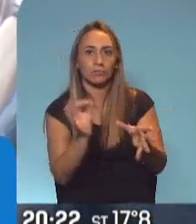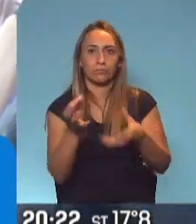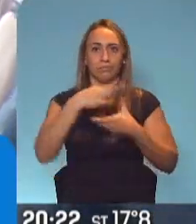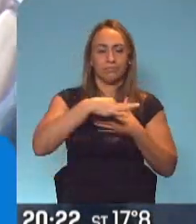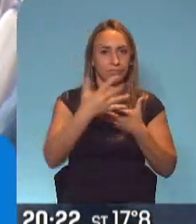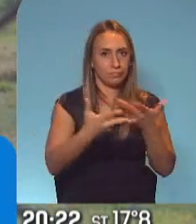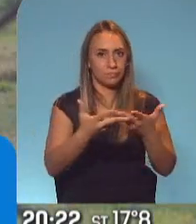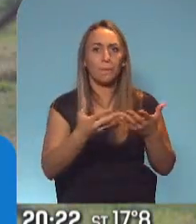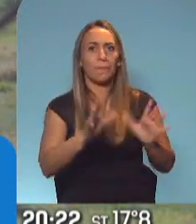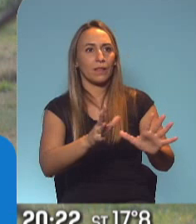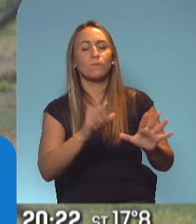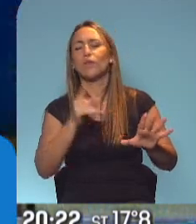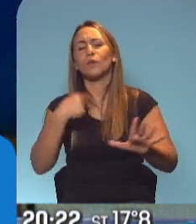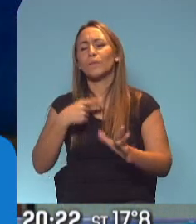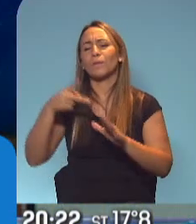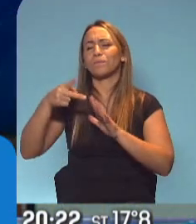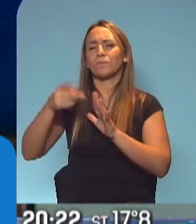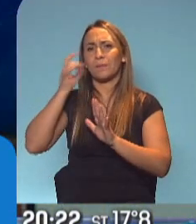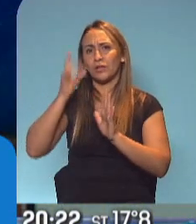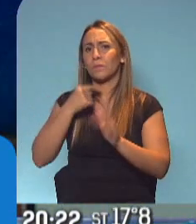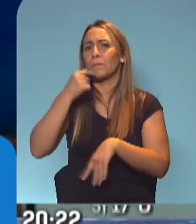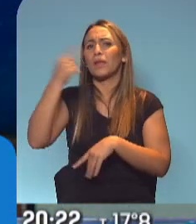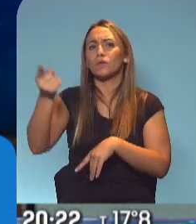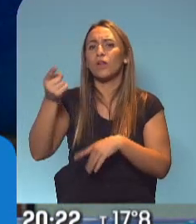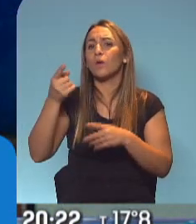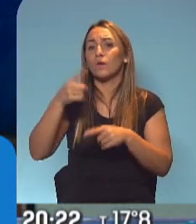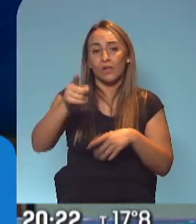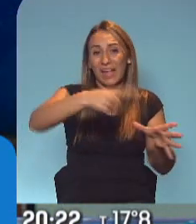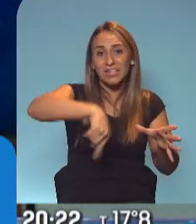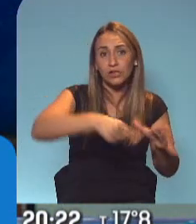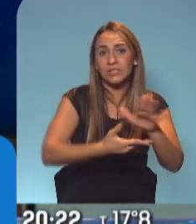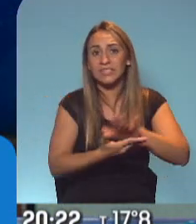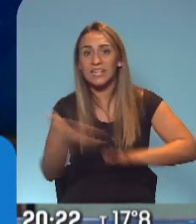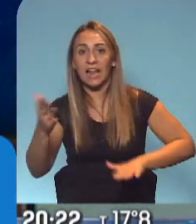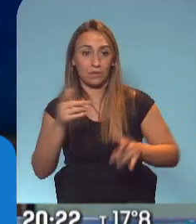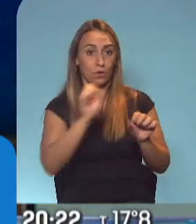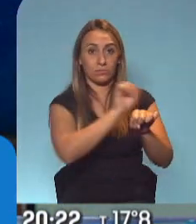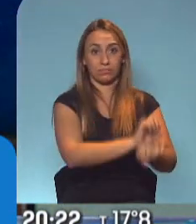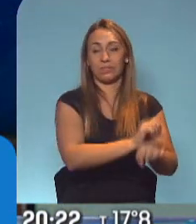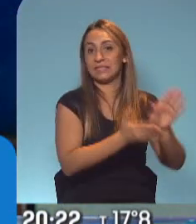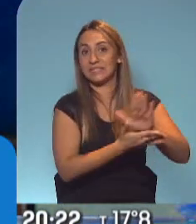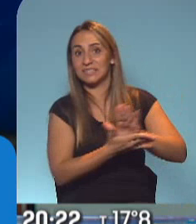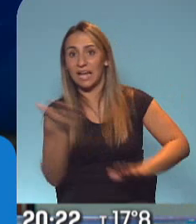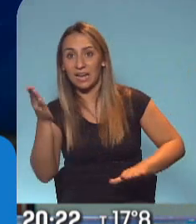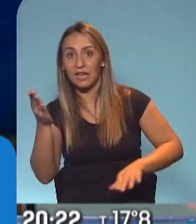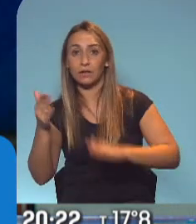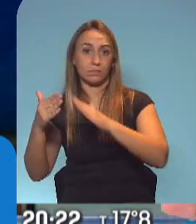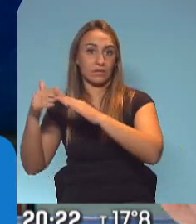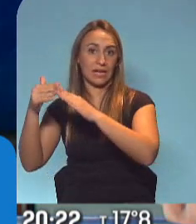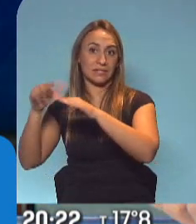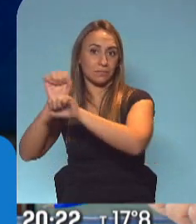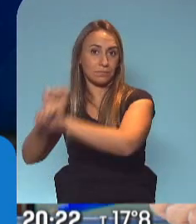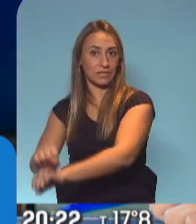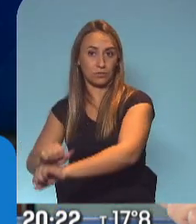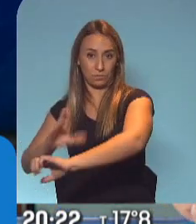que salen de las cárceles, ¿qué es lo que naturalmente supongo que será prisión domiciliaria? Es prisión domiciliaria